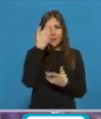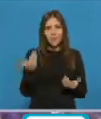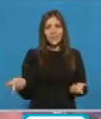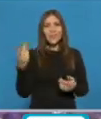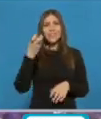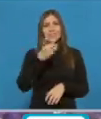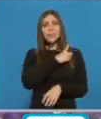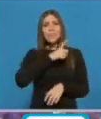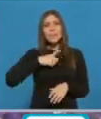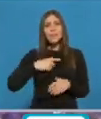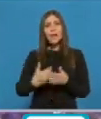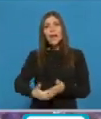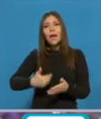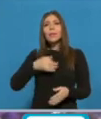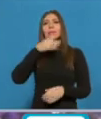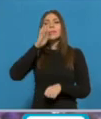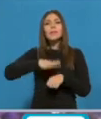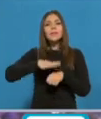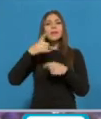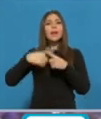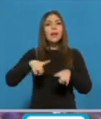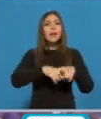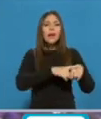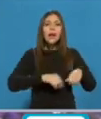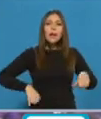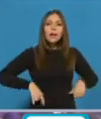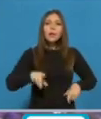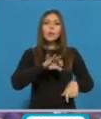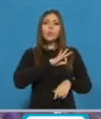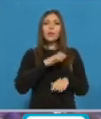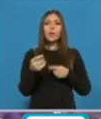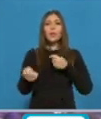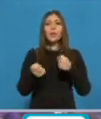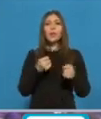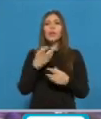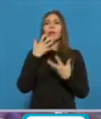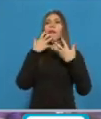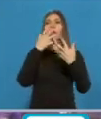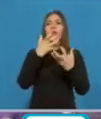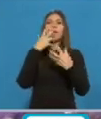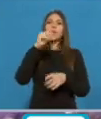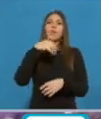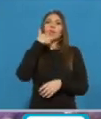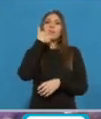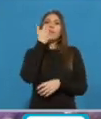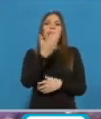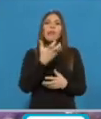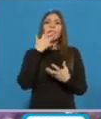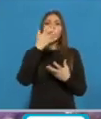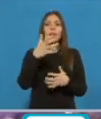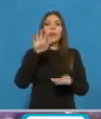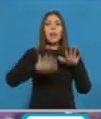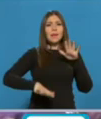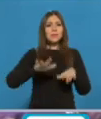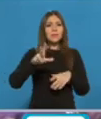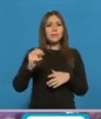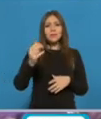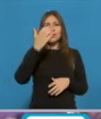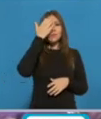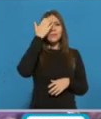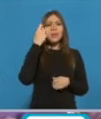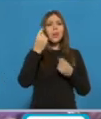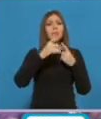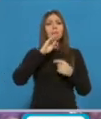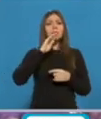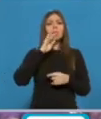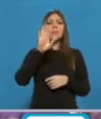ciertas actividades para que puedas también tú controlar estos gritos Claro. que no quieres estar dando, porque de verdad yo no conozco a ninguna mamá